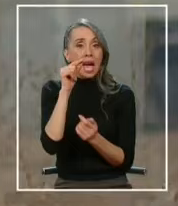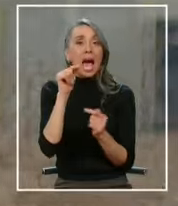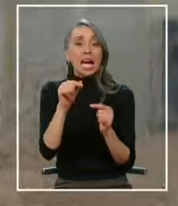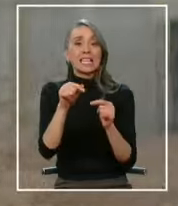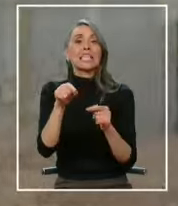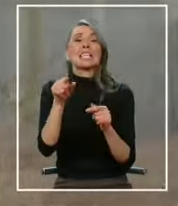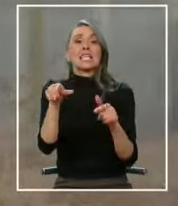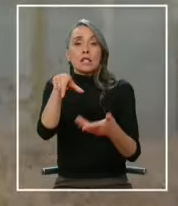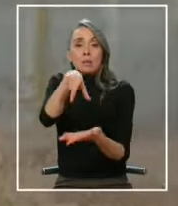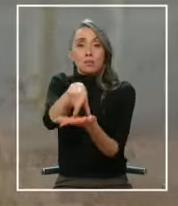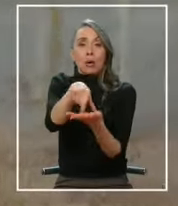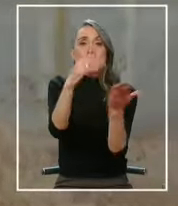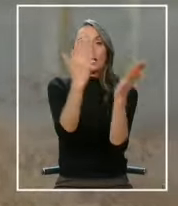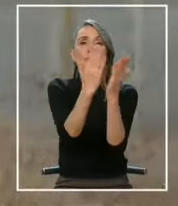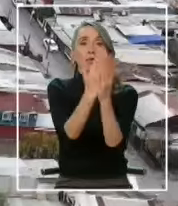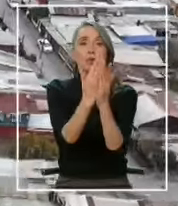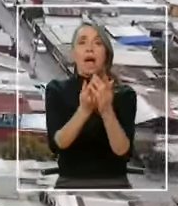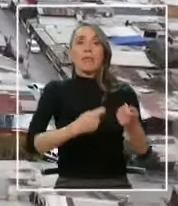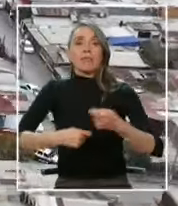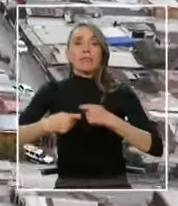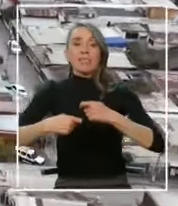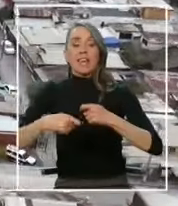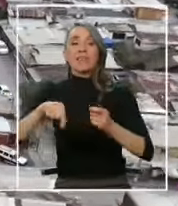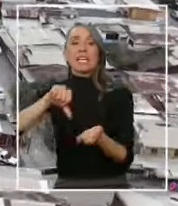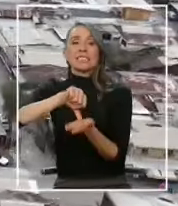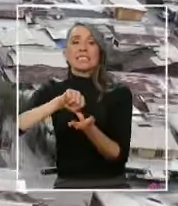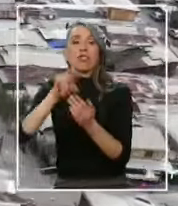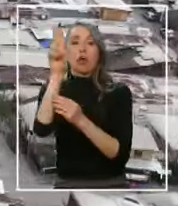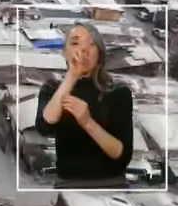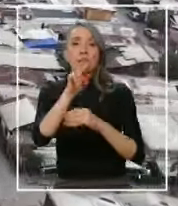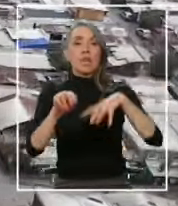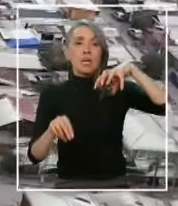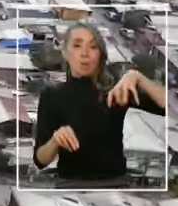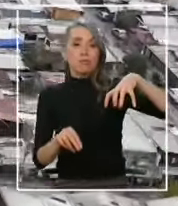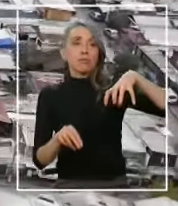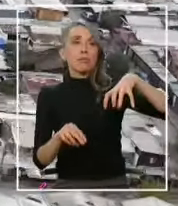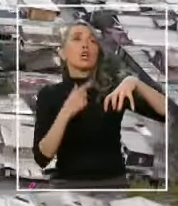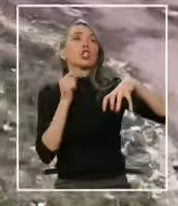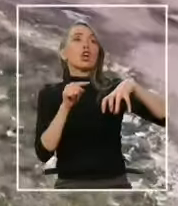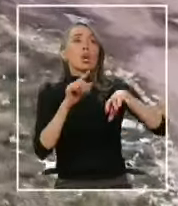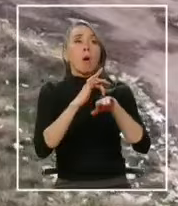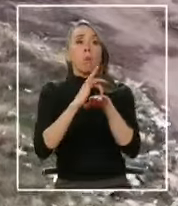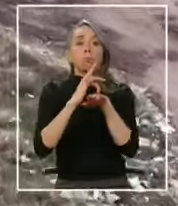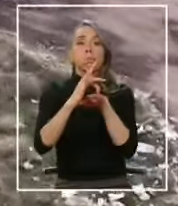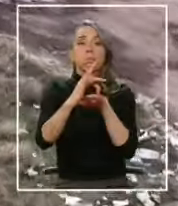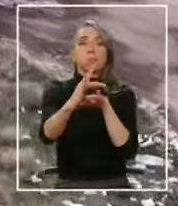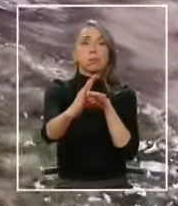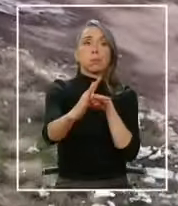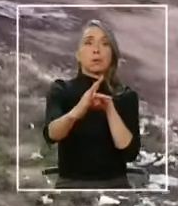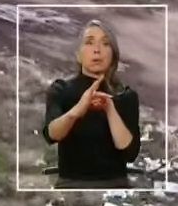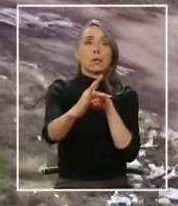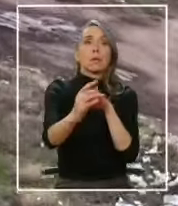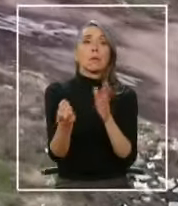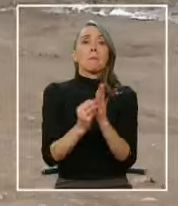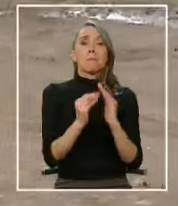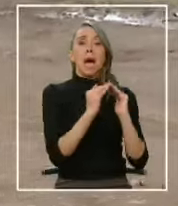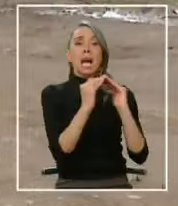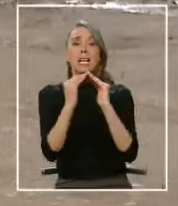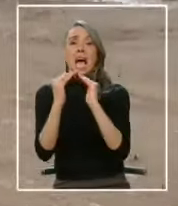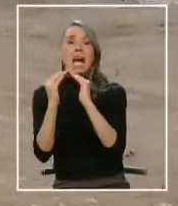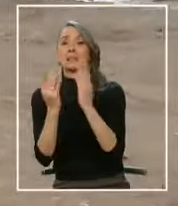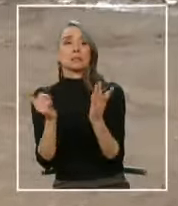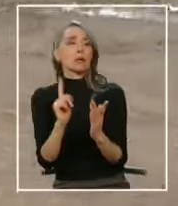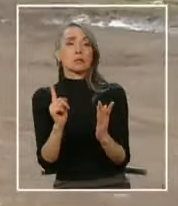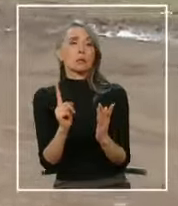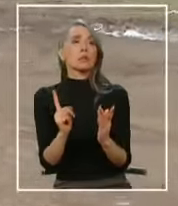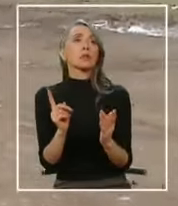polo estudiantil y comercial en pleno centro de La Pintana. Yo no quisiera que este lugar fuera para más viviendas y